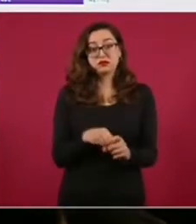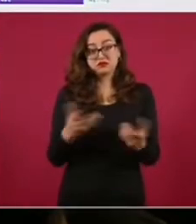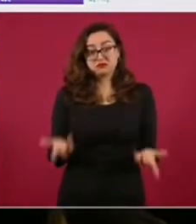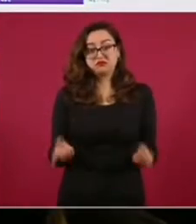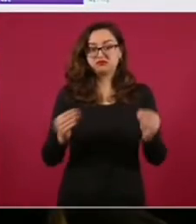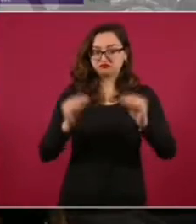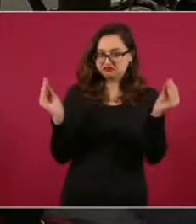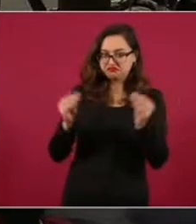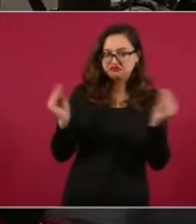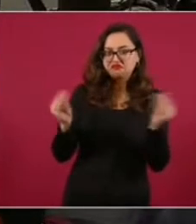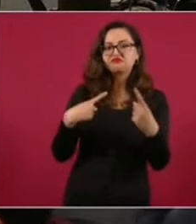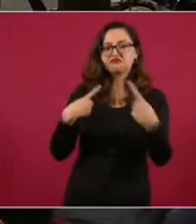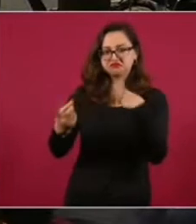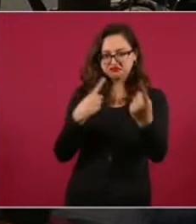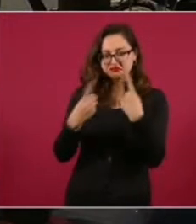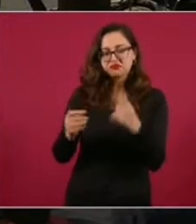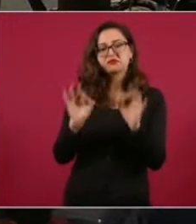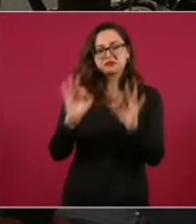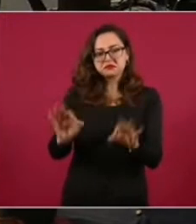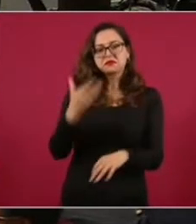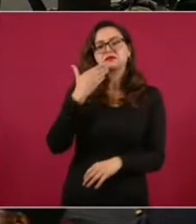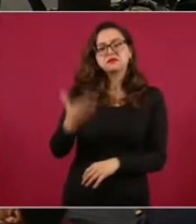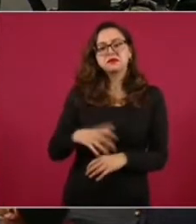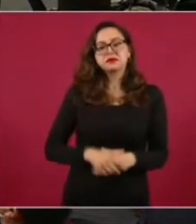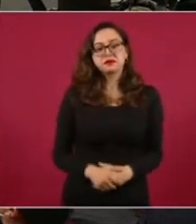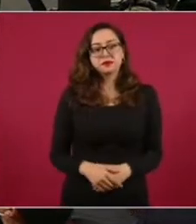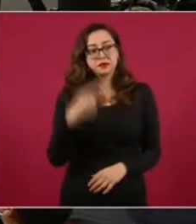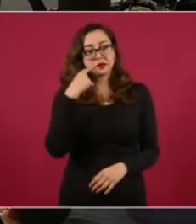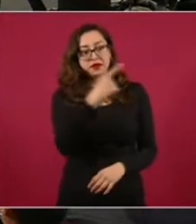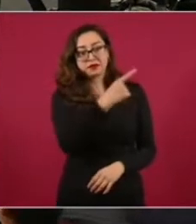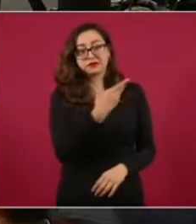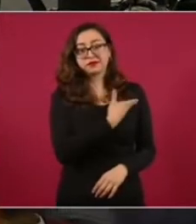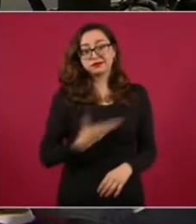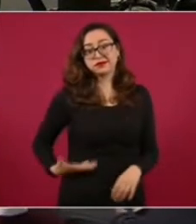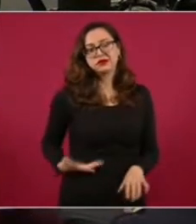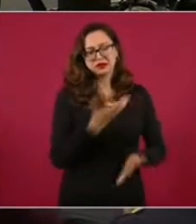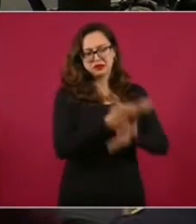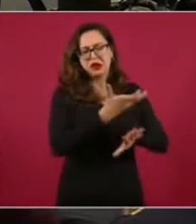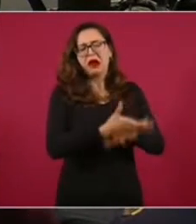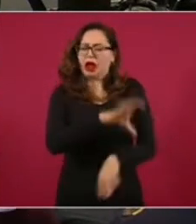buen debate. Mira el presidente de Estados Unidos.